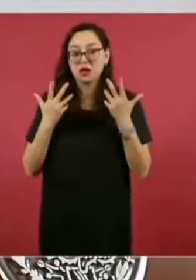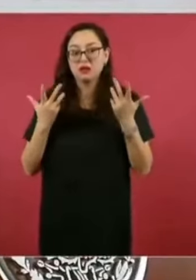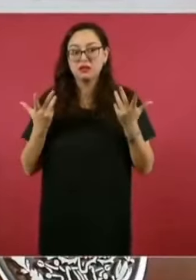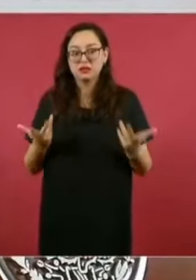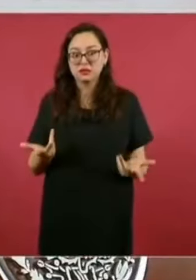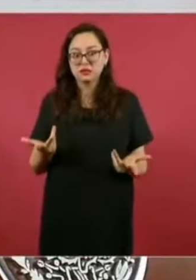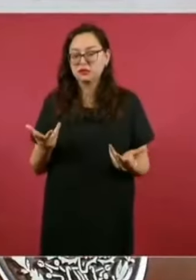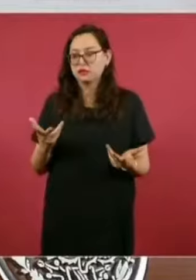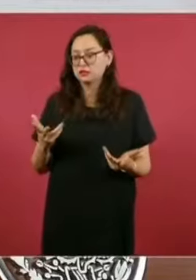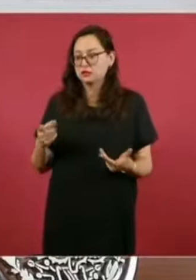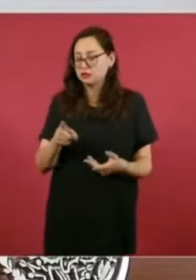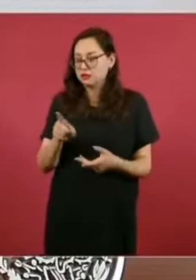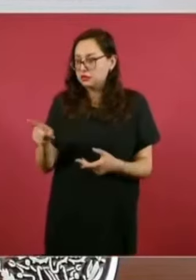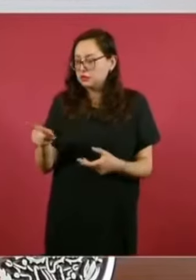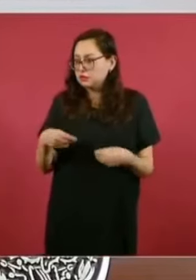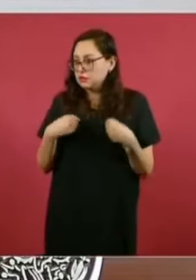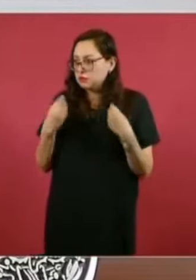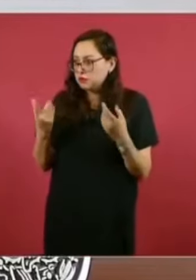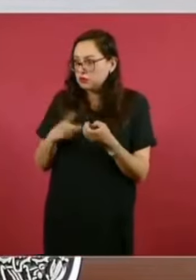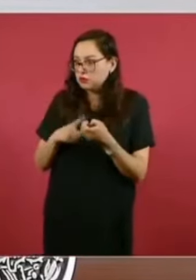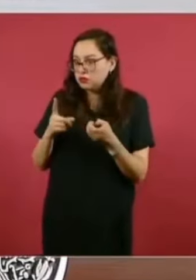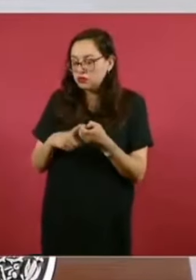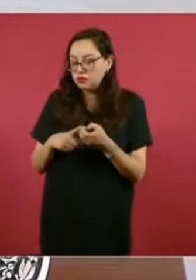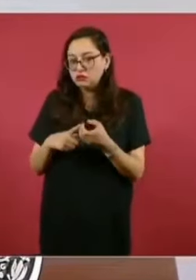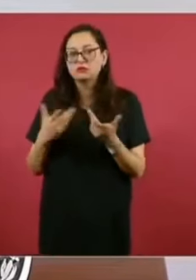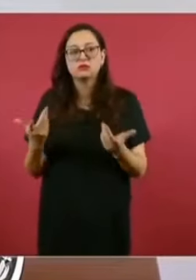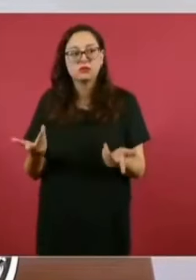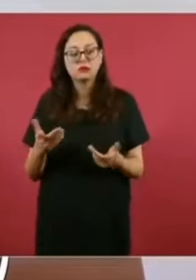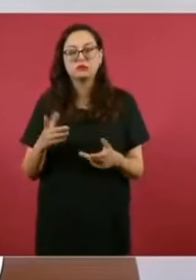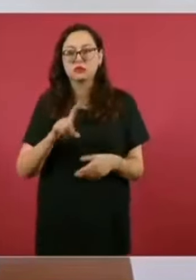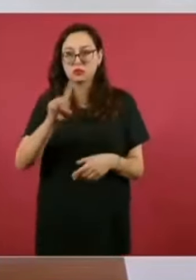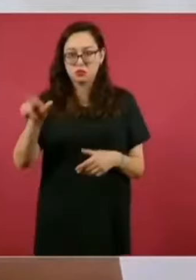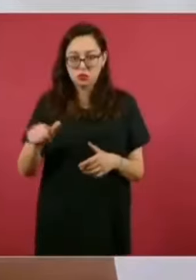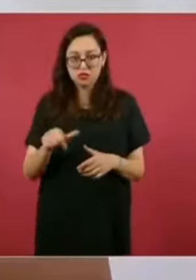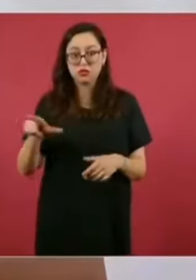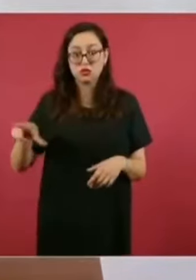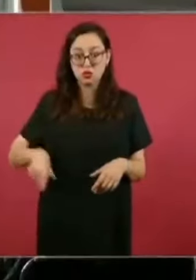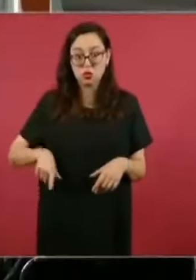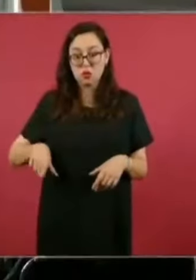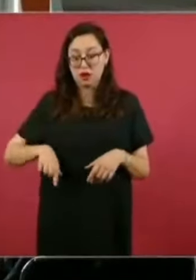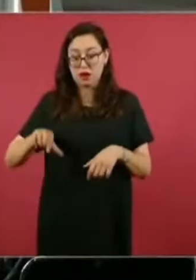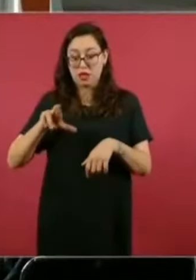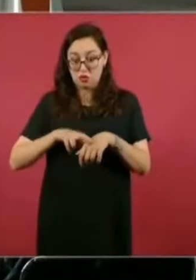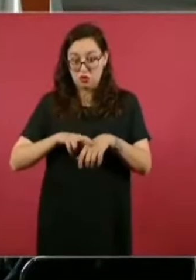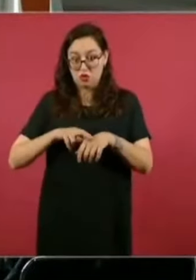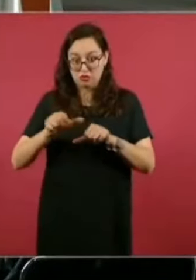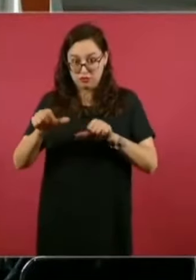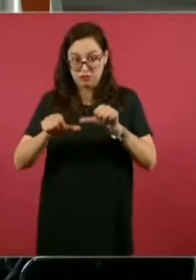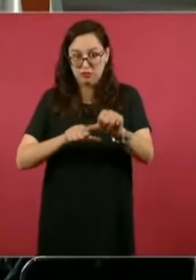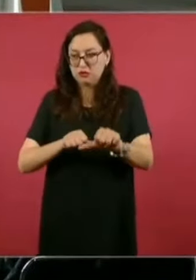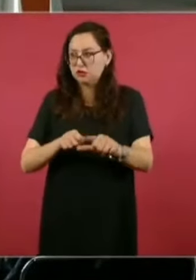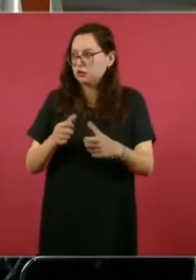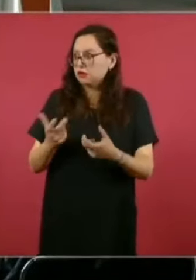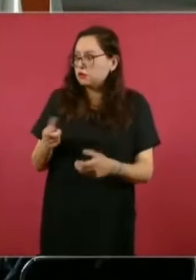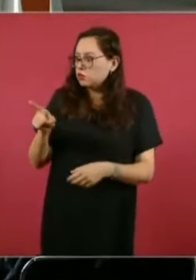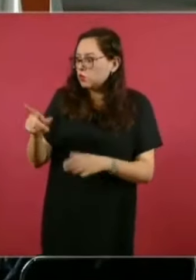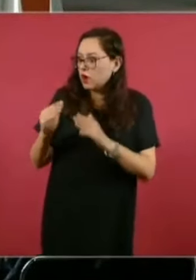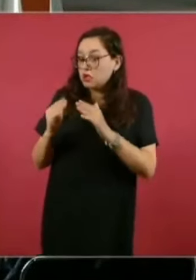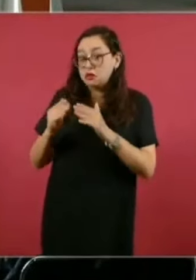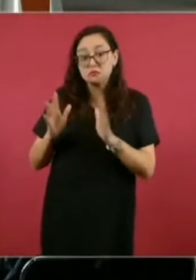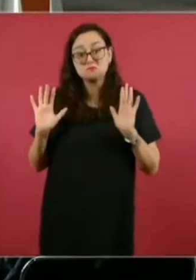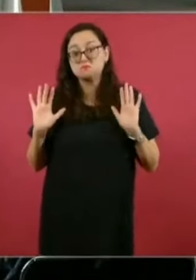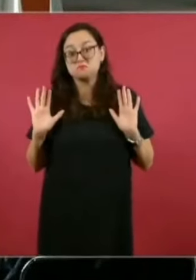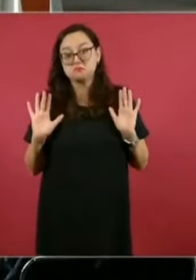construyó una casa para que pudiese vivir.